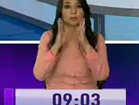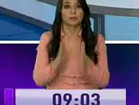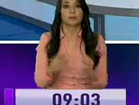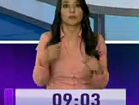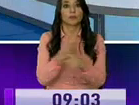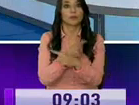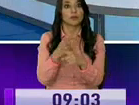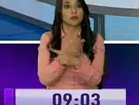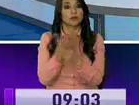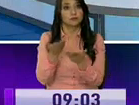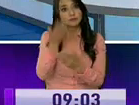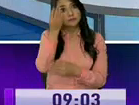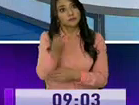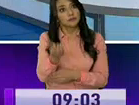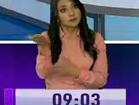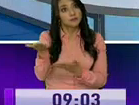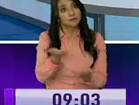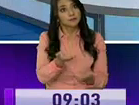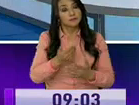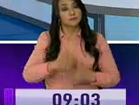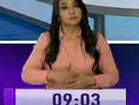Guajalón. Andrea, buen día, adelante.